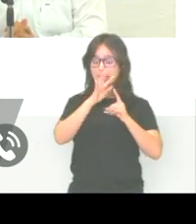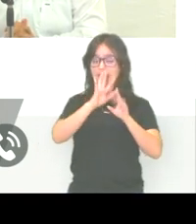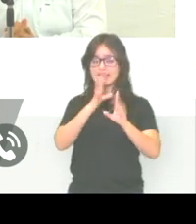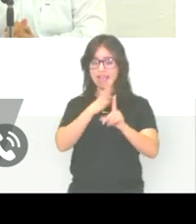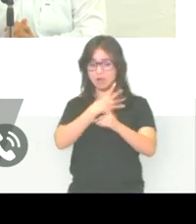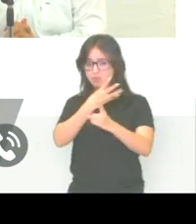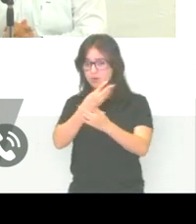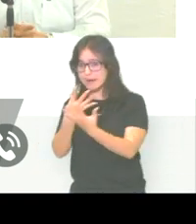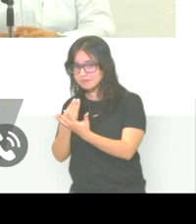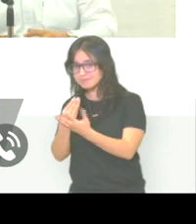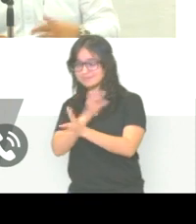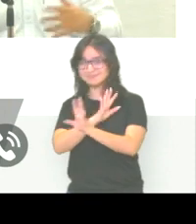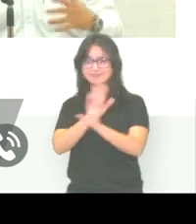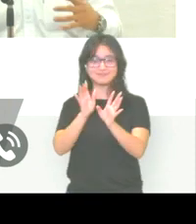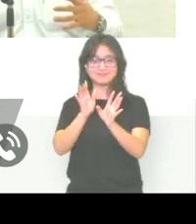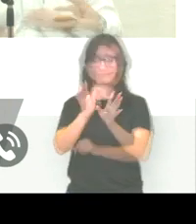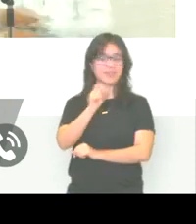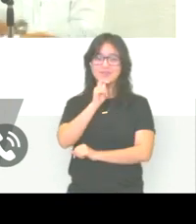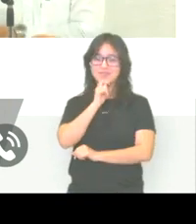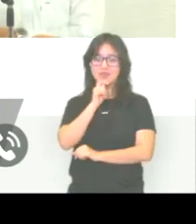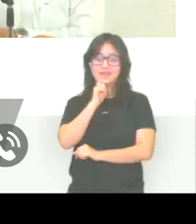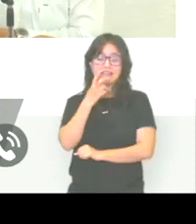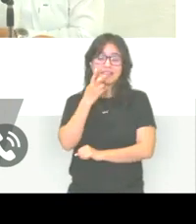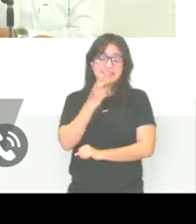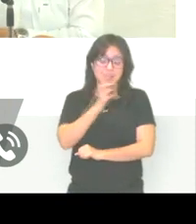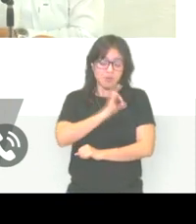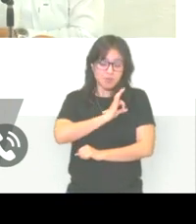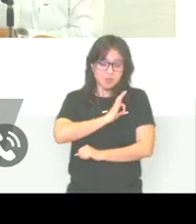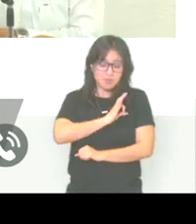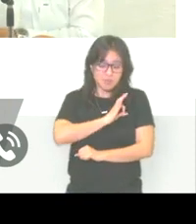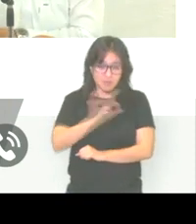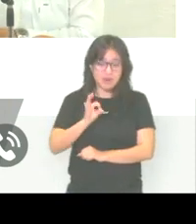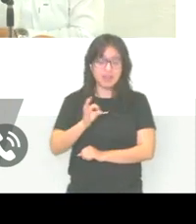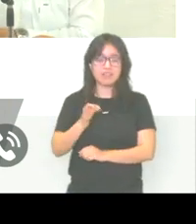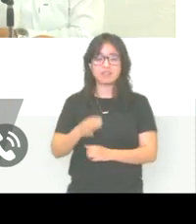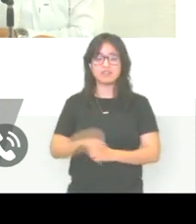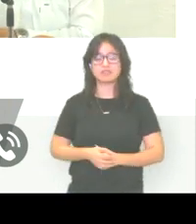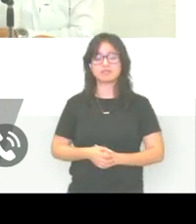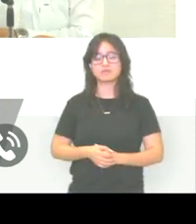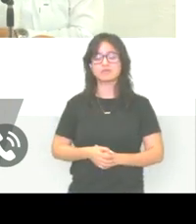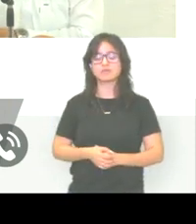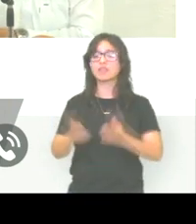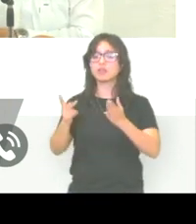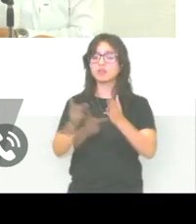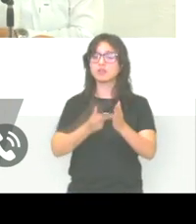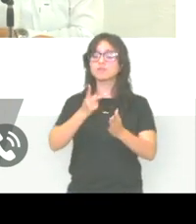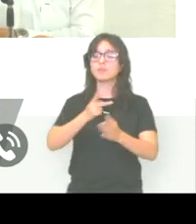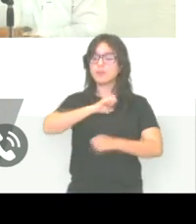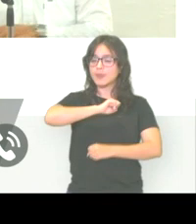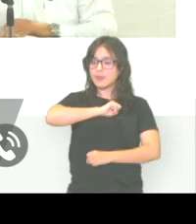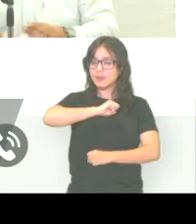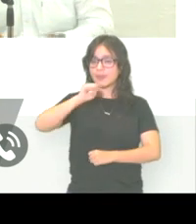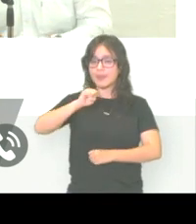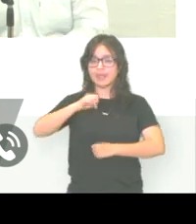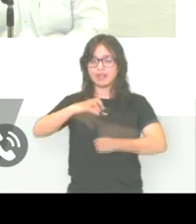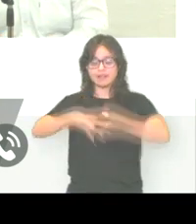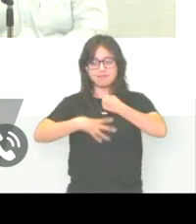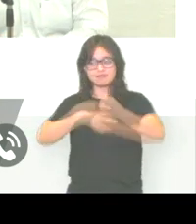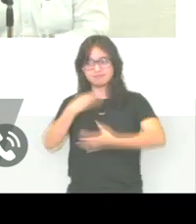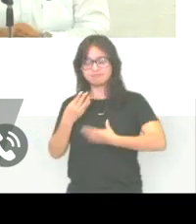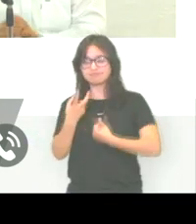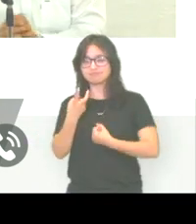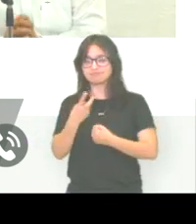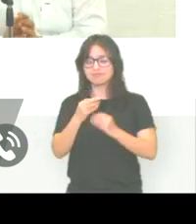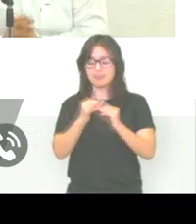luego esto es susceptible, y esto es lo que nos puede ocasionar estas nuevas oleadas, estas nuevas